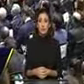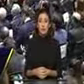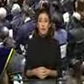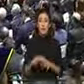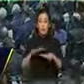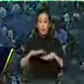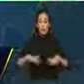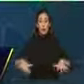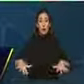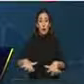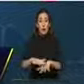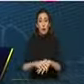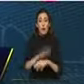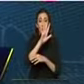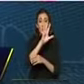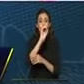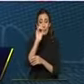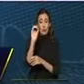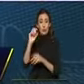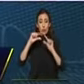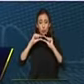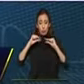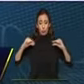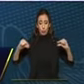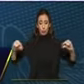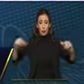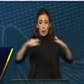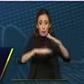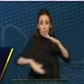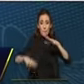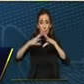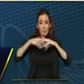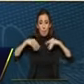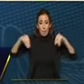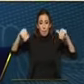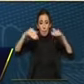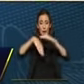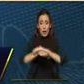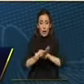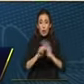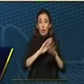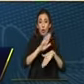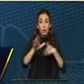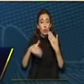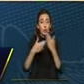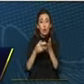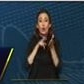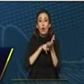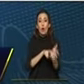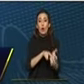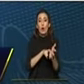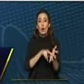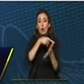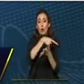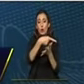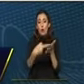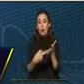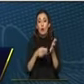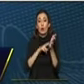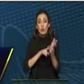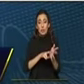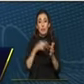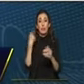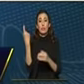Soterraremos 500 kilómetros de cables y los trámites serán en línea. Los trámites serán en línea para avanzar hacia el